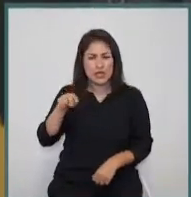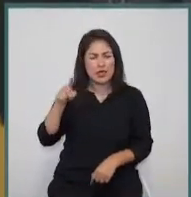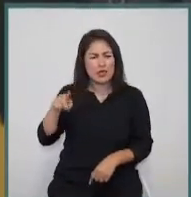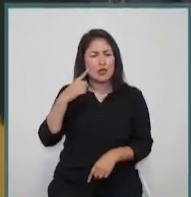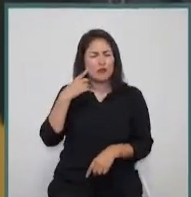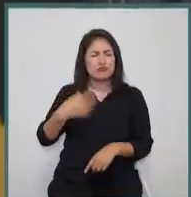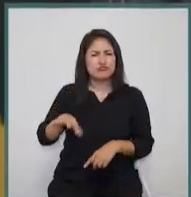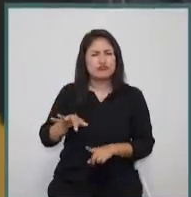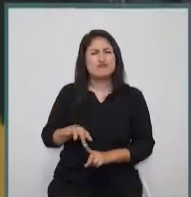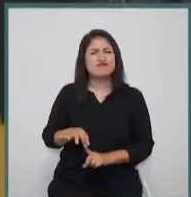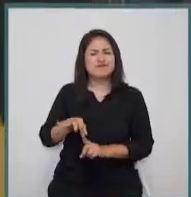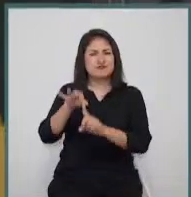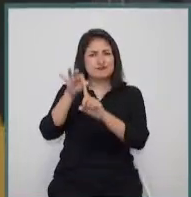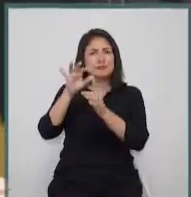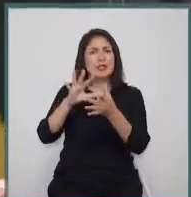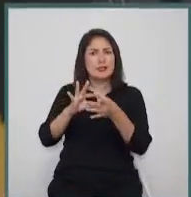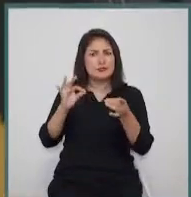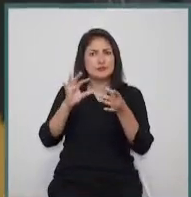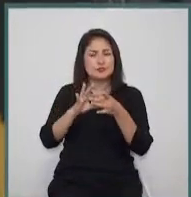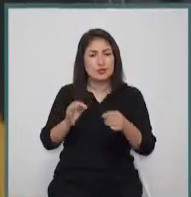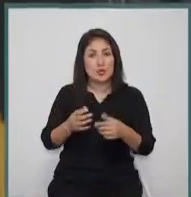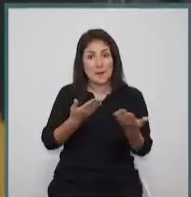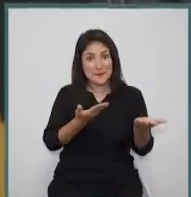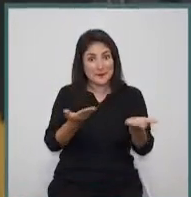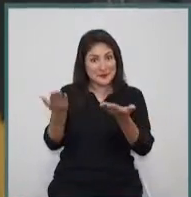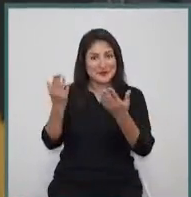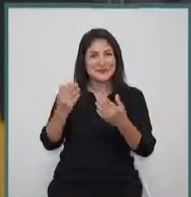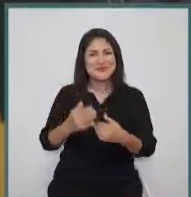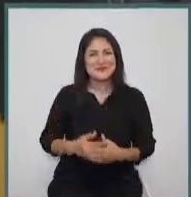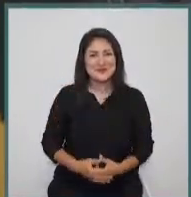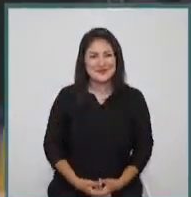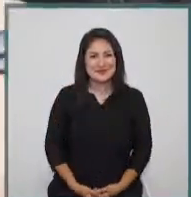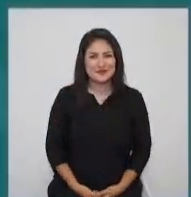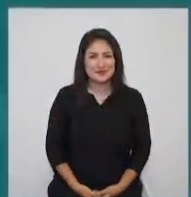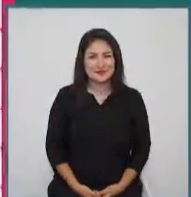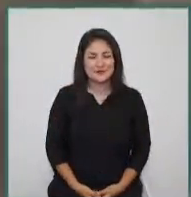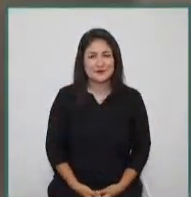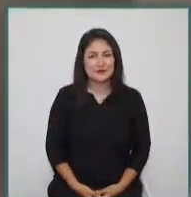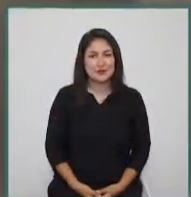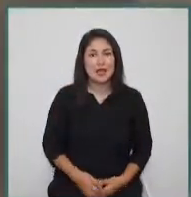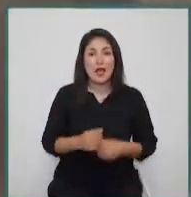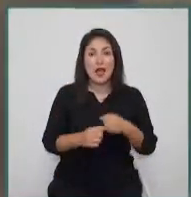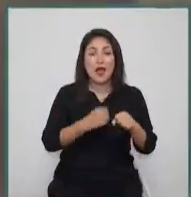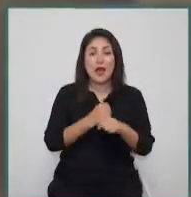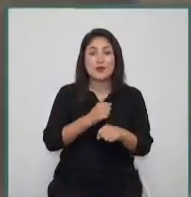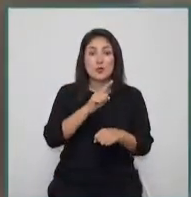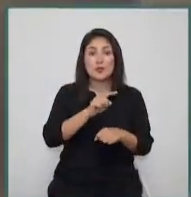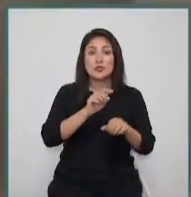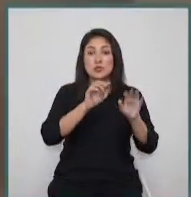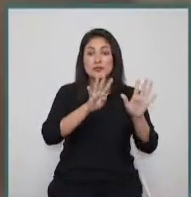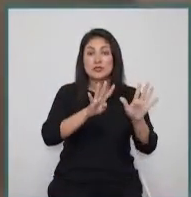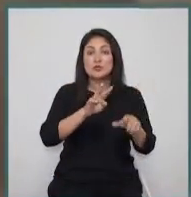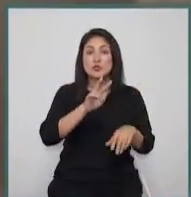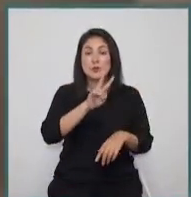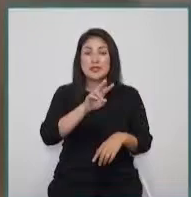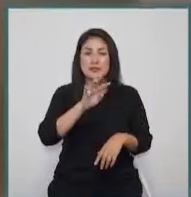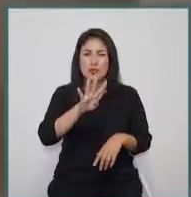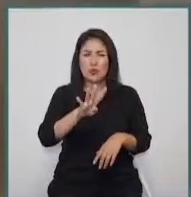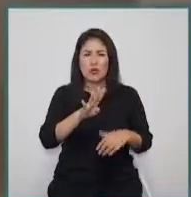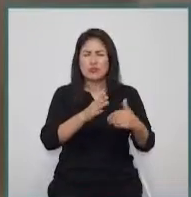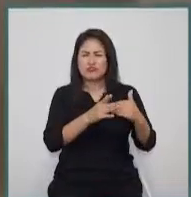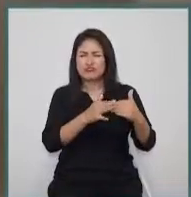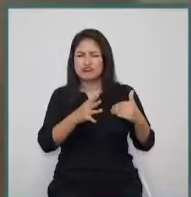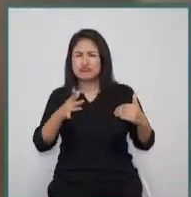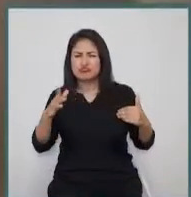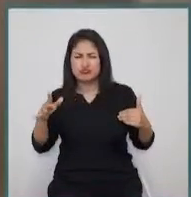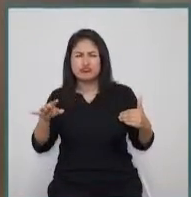Gastón, personaje notable de nuestra historia. ¡Nos vemos! Del 1924 hasta la fecha, ¿cuántos cientos